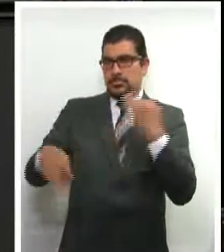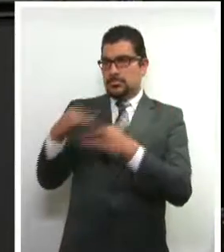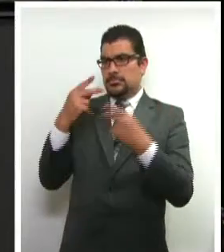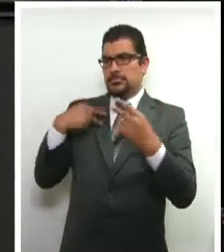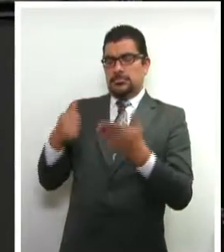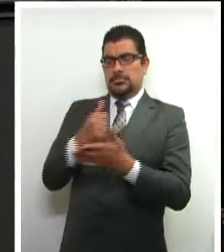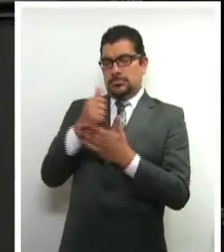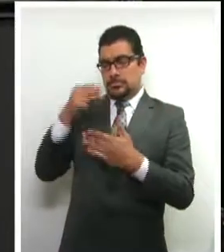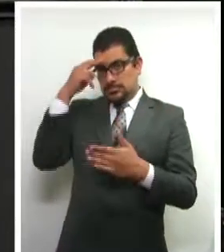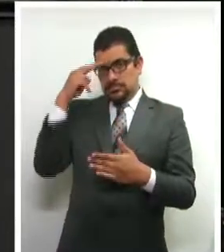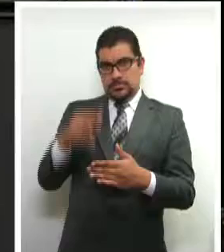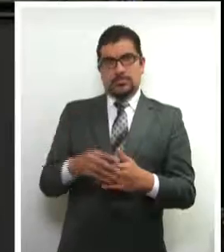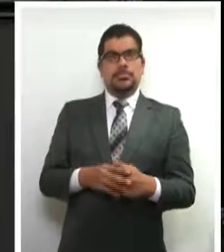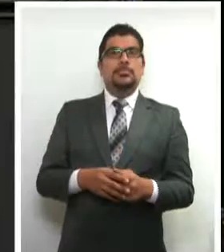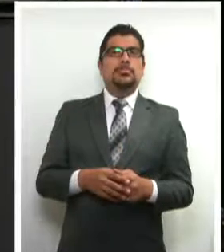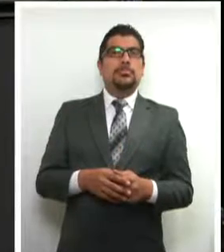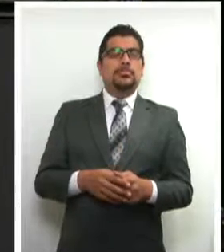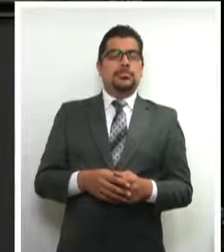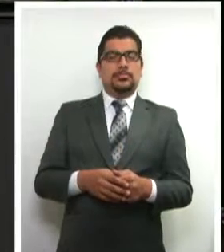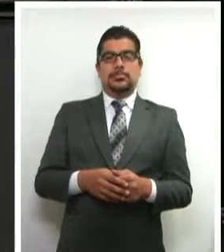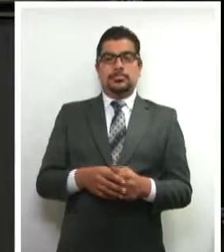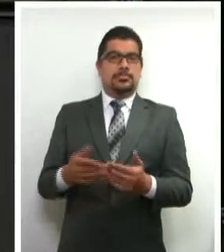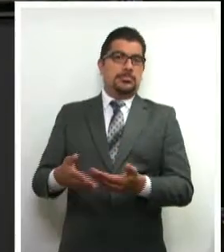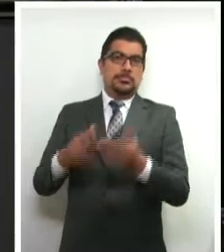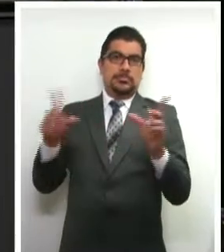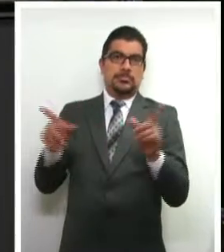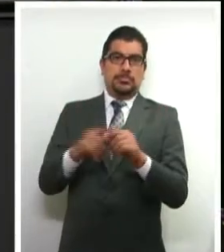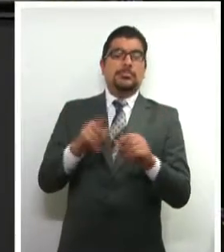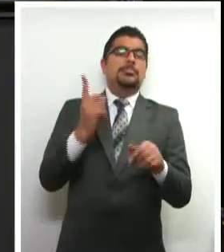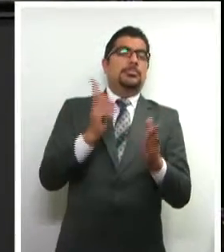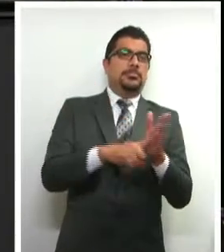capital del país. El periodo